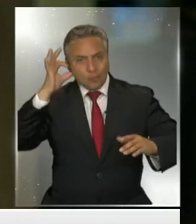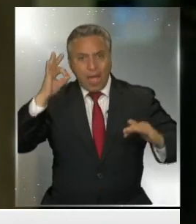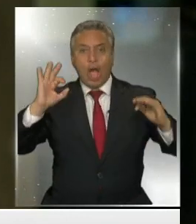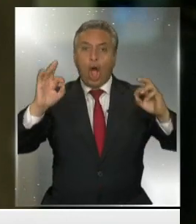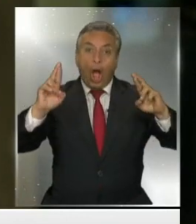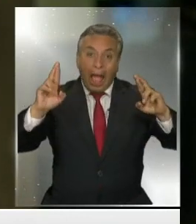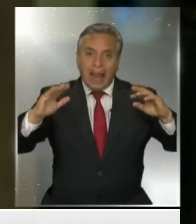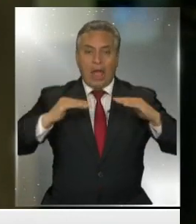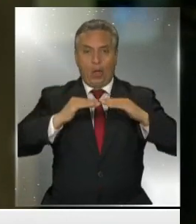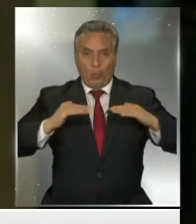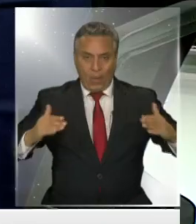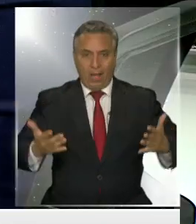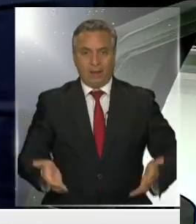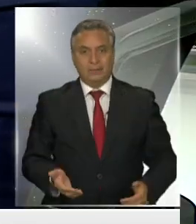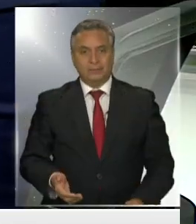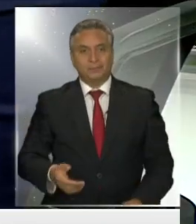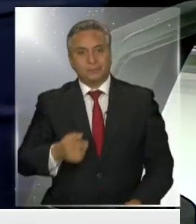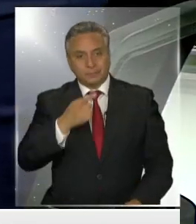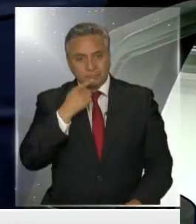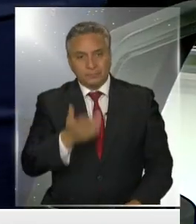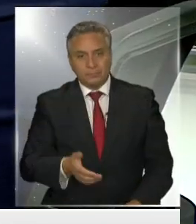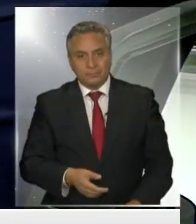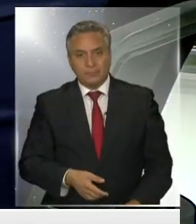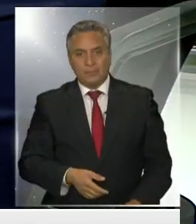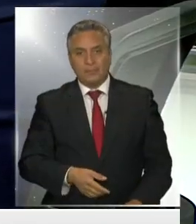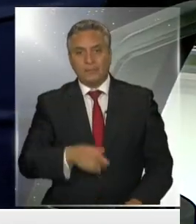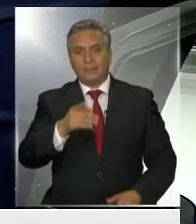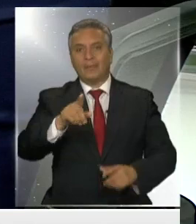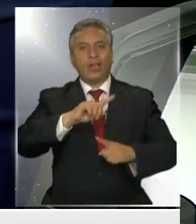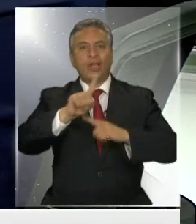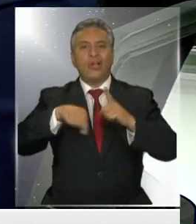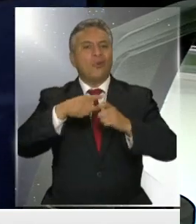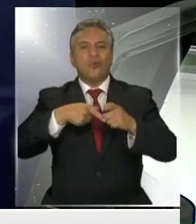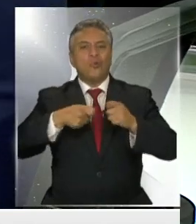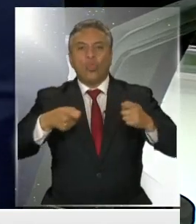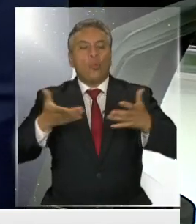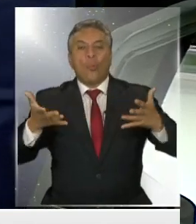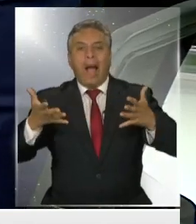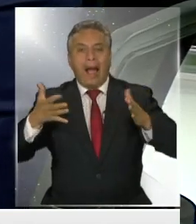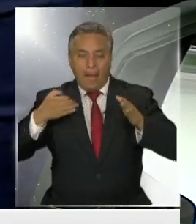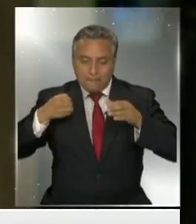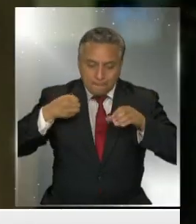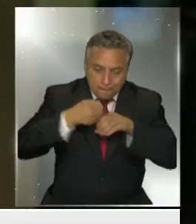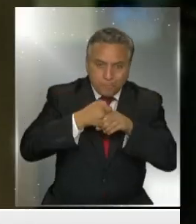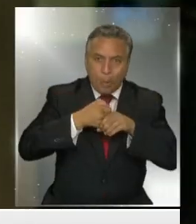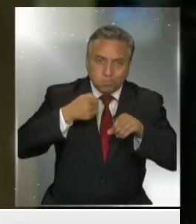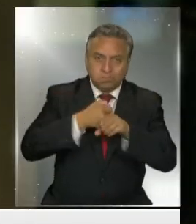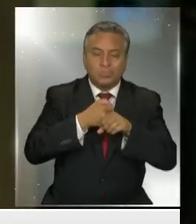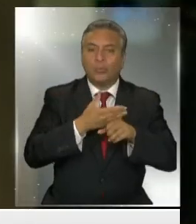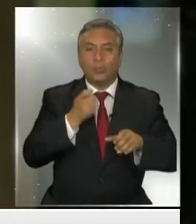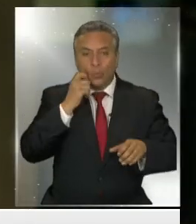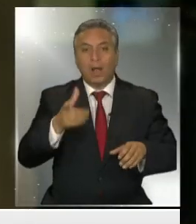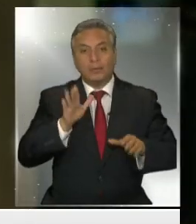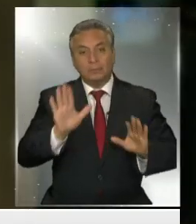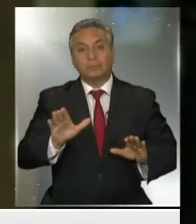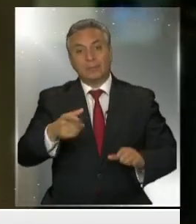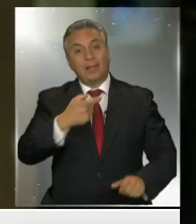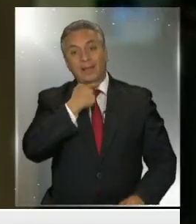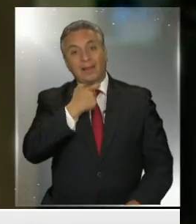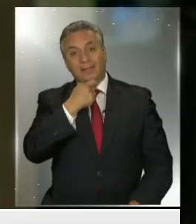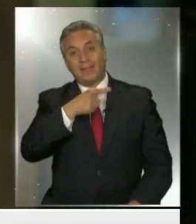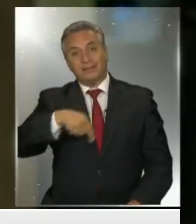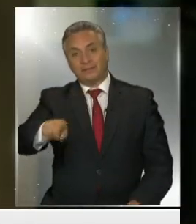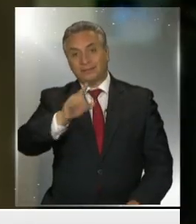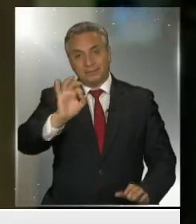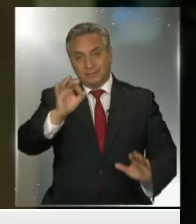paridad porque el nuevo final hoy día tiene que ver con los escaños garantizados para nuestro